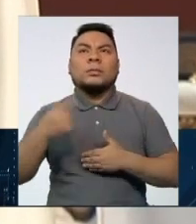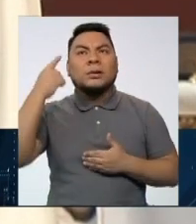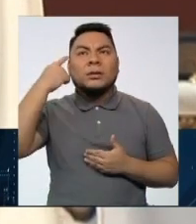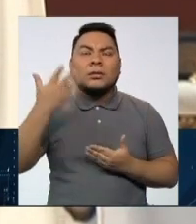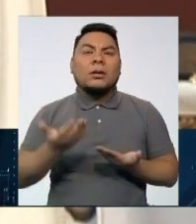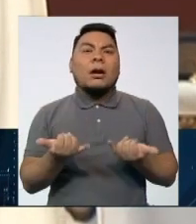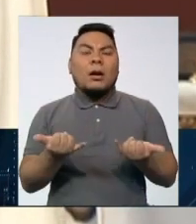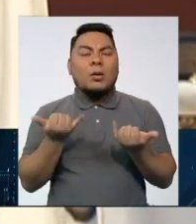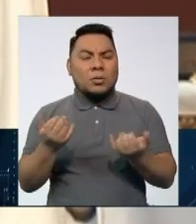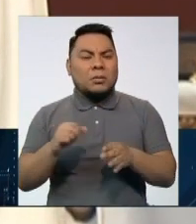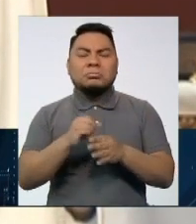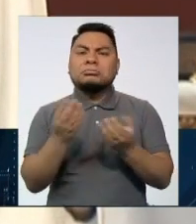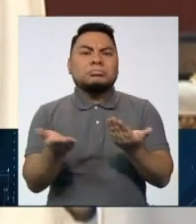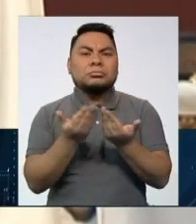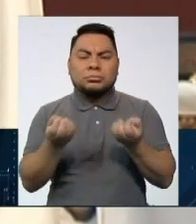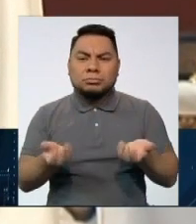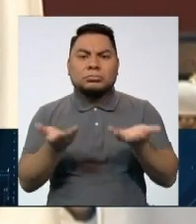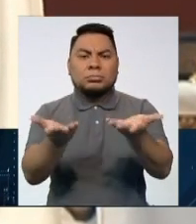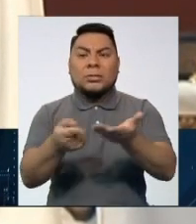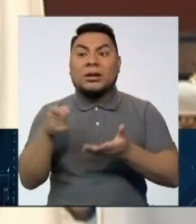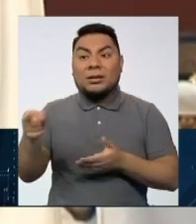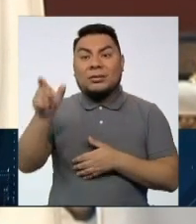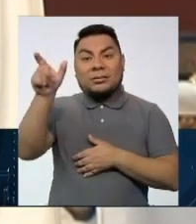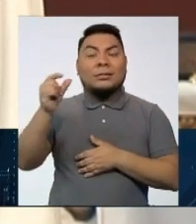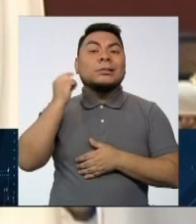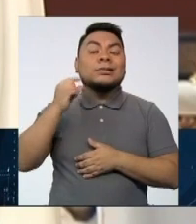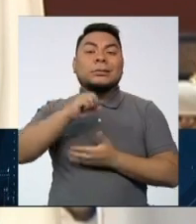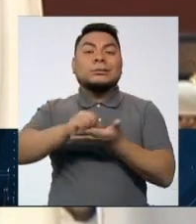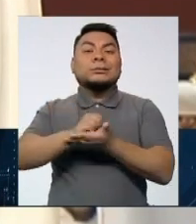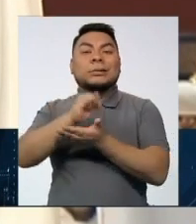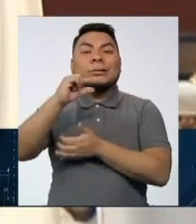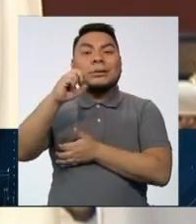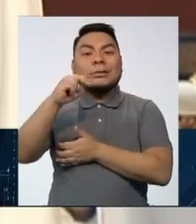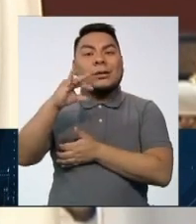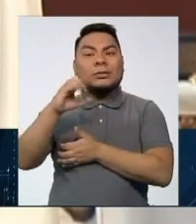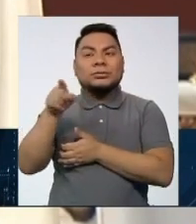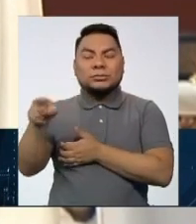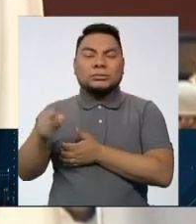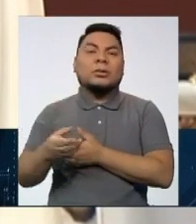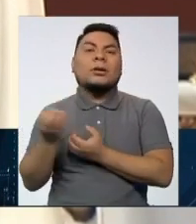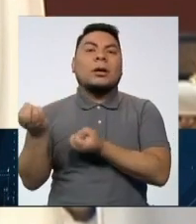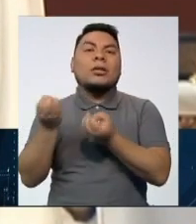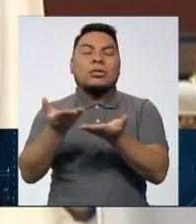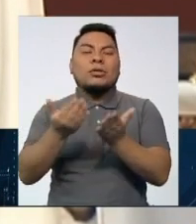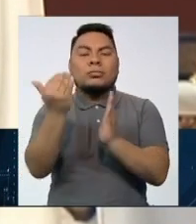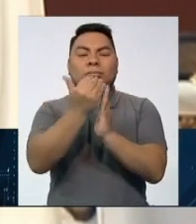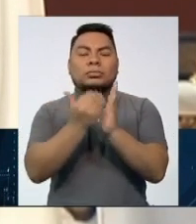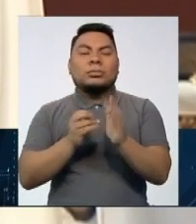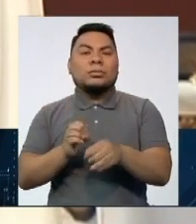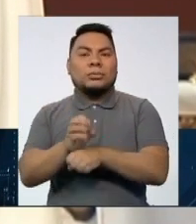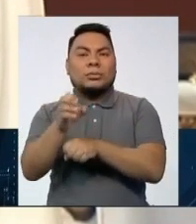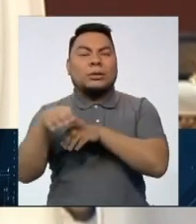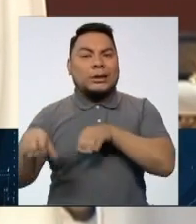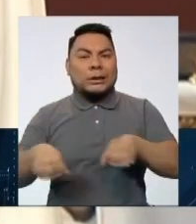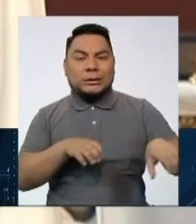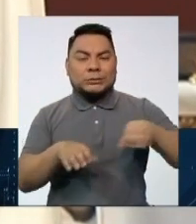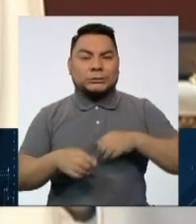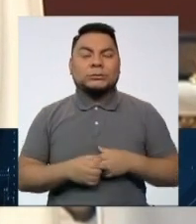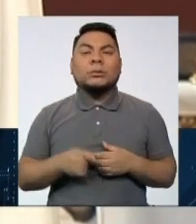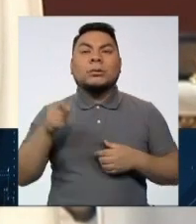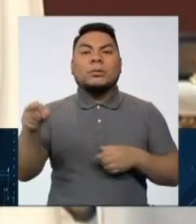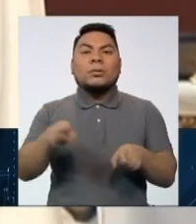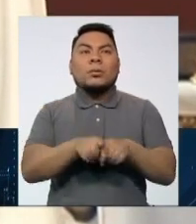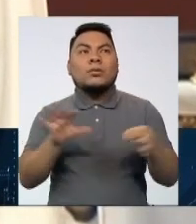y actual. San Ignacio nos ofrece unos criterios de acción a partir de la contemplación